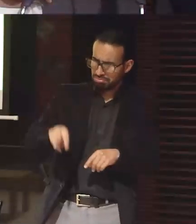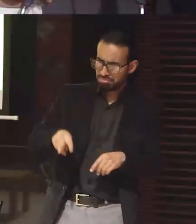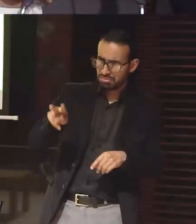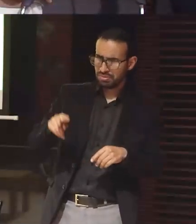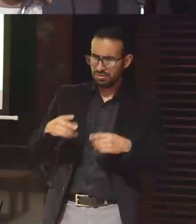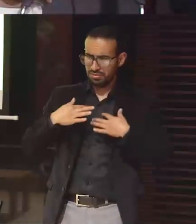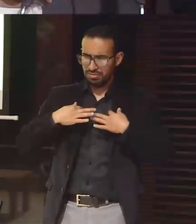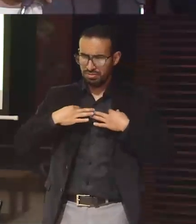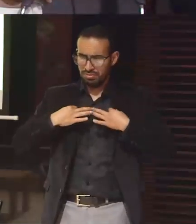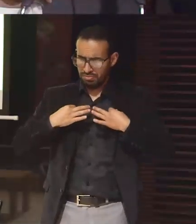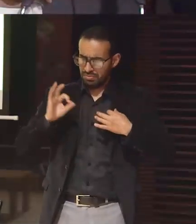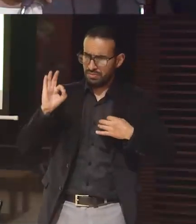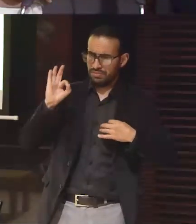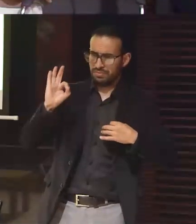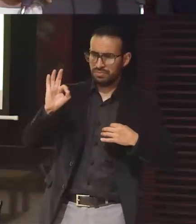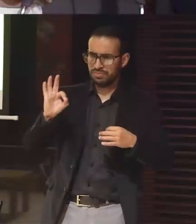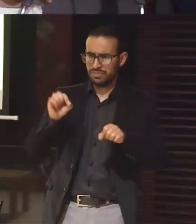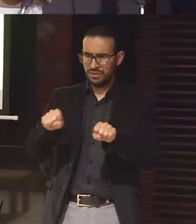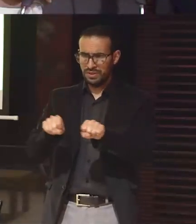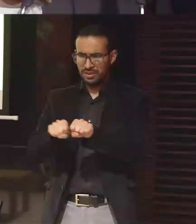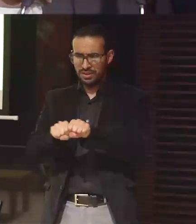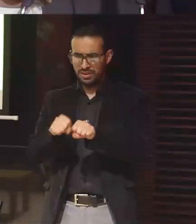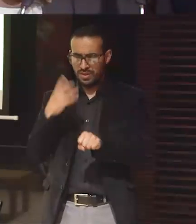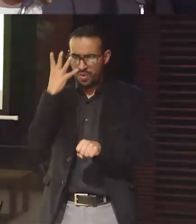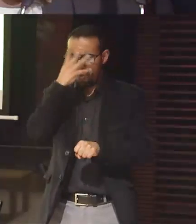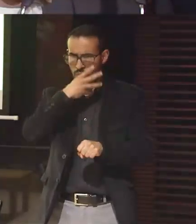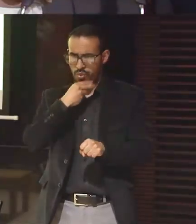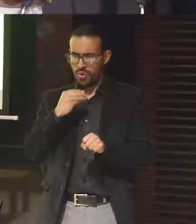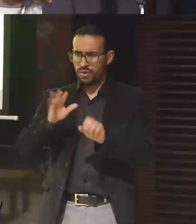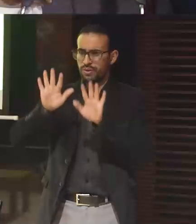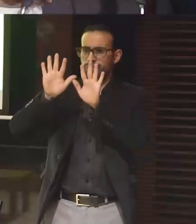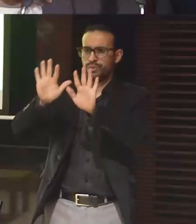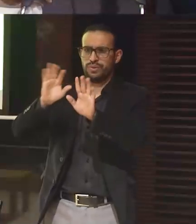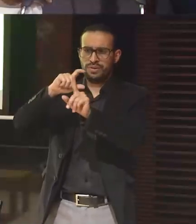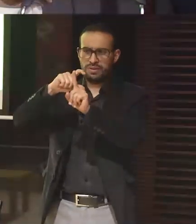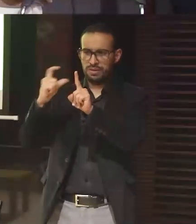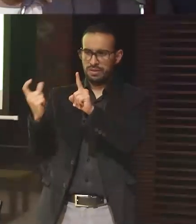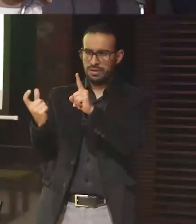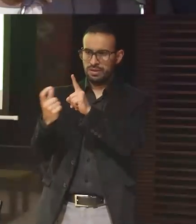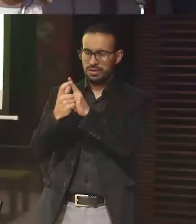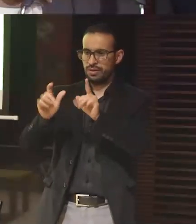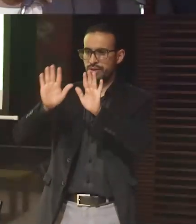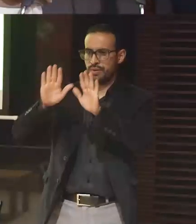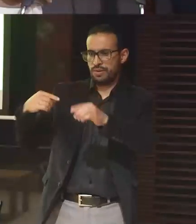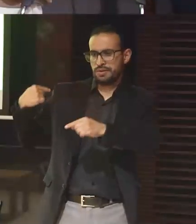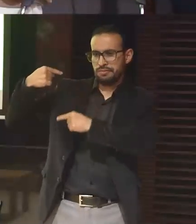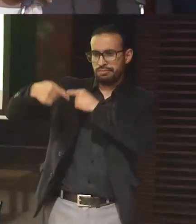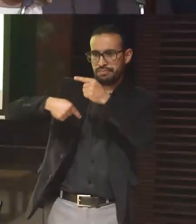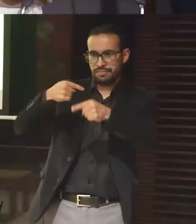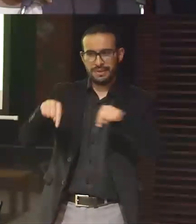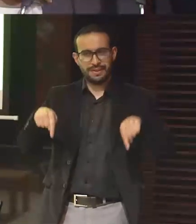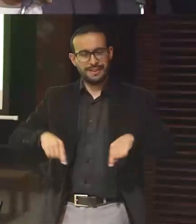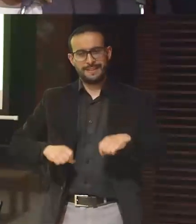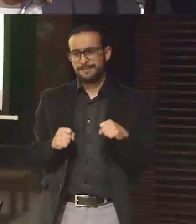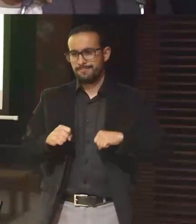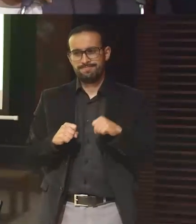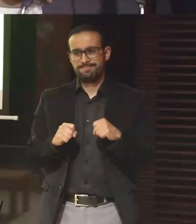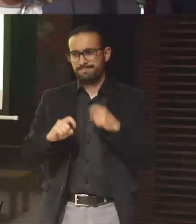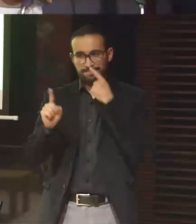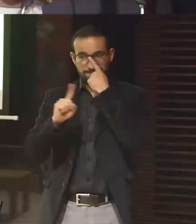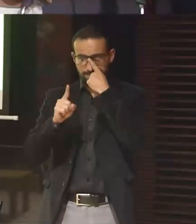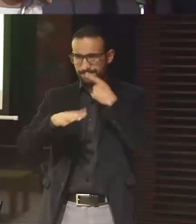son impecables, es su cultura, es su hábito. Eso no es lo que tenemos los